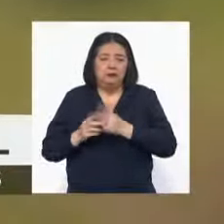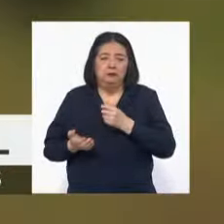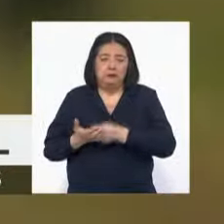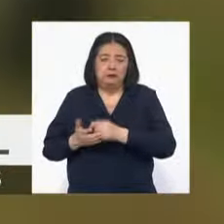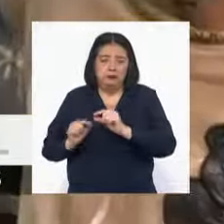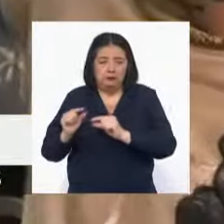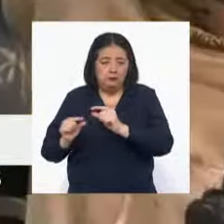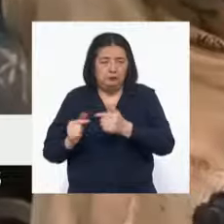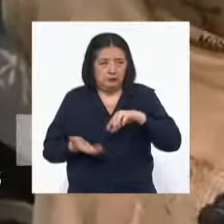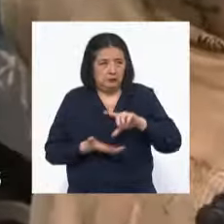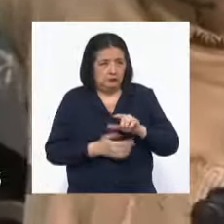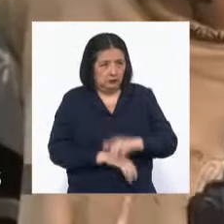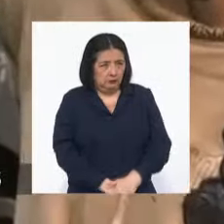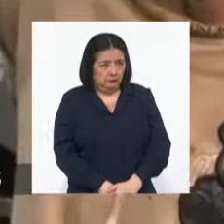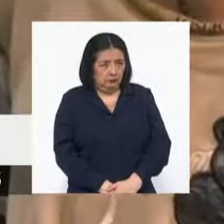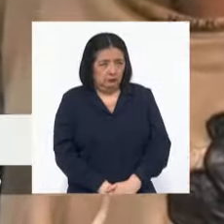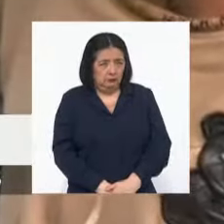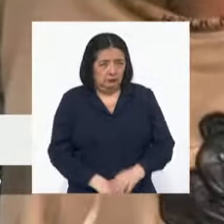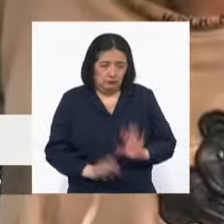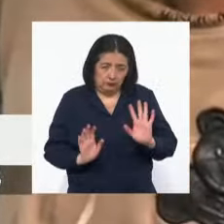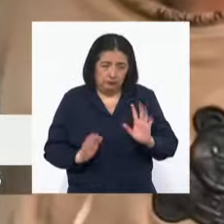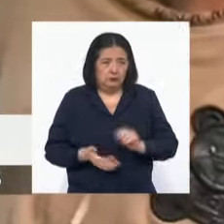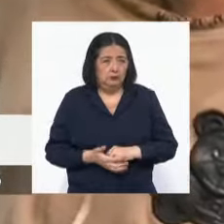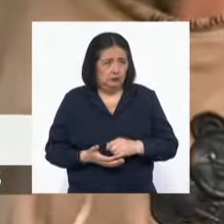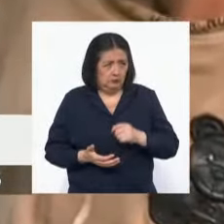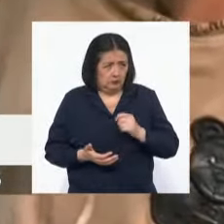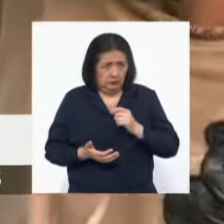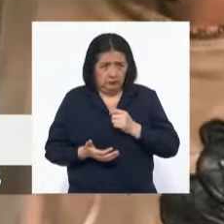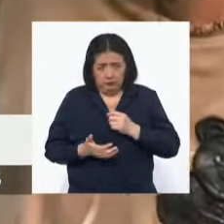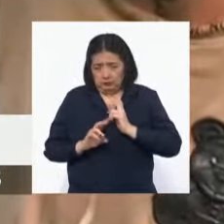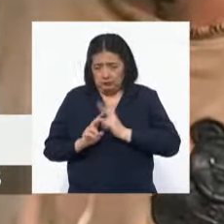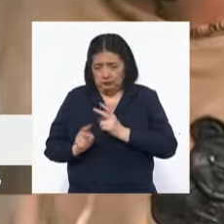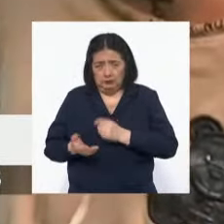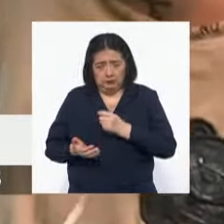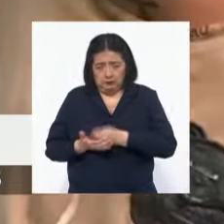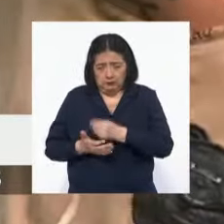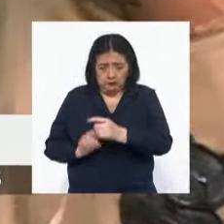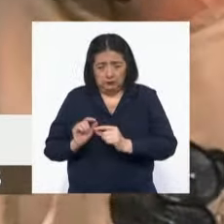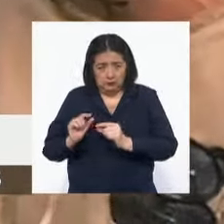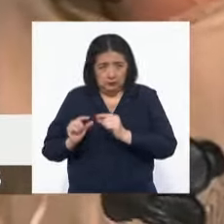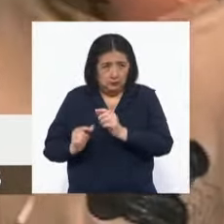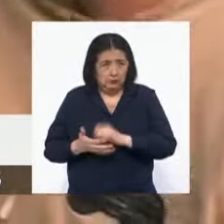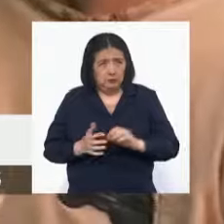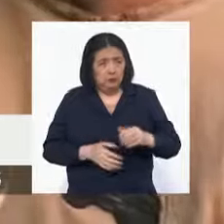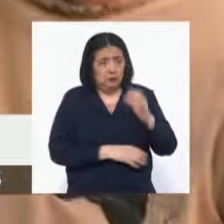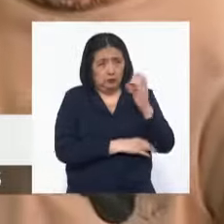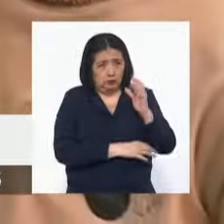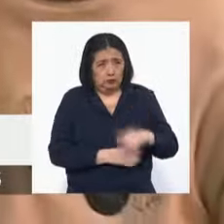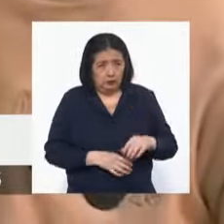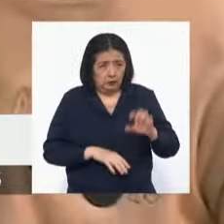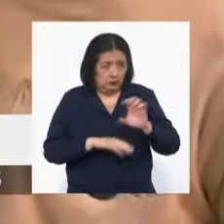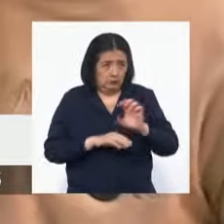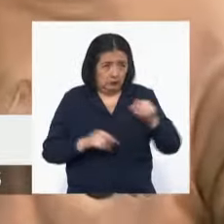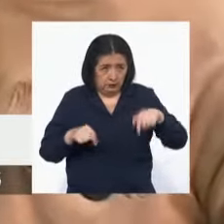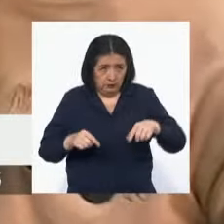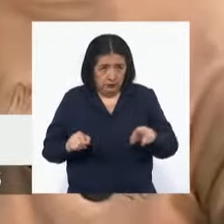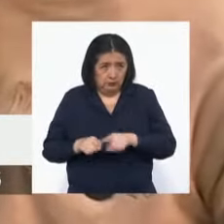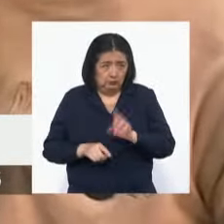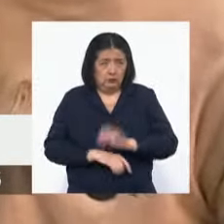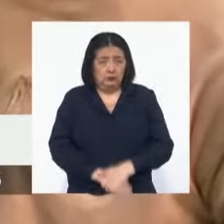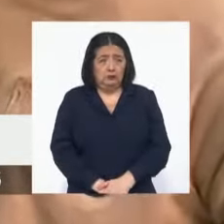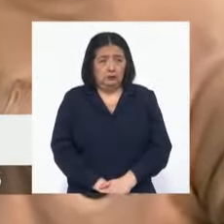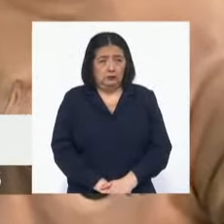en Lima. Toda la vida siempre ha trabajado gota a gota. ¿Hay gota a gota de otros lados? ¿En dónde? ¿En Colombia? Colombia, Ecuador. Aquí ¿Gota a gota acá también? Primera vez en la